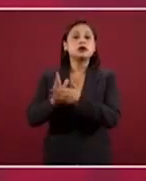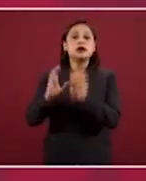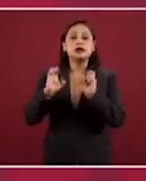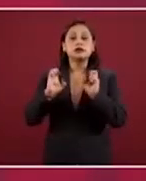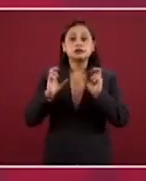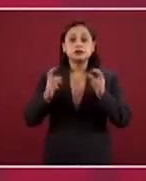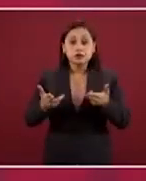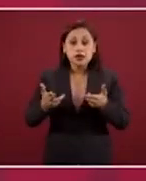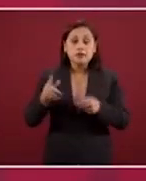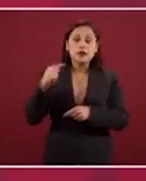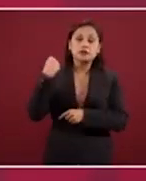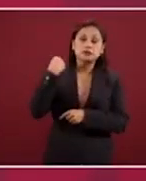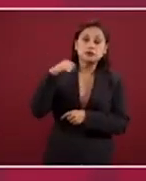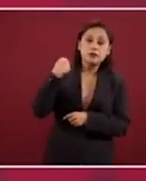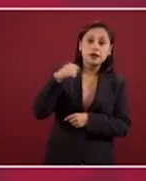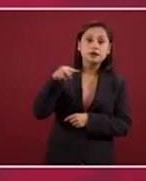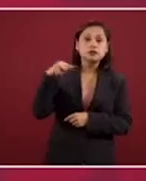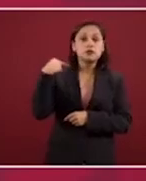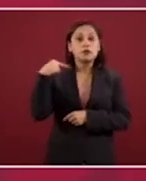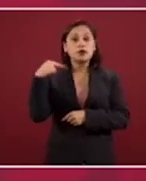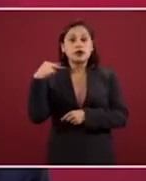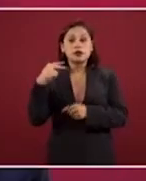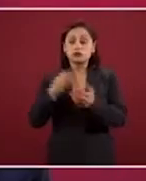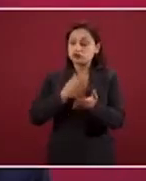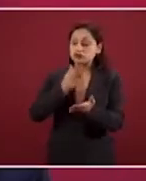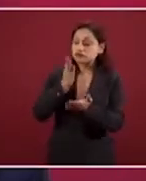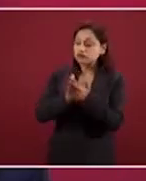Veracruz. Vamos a